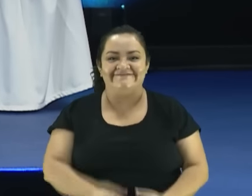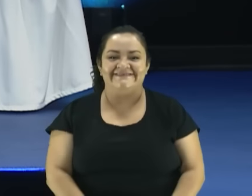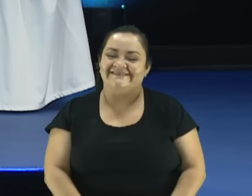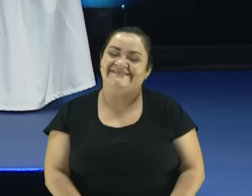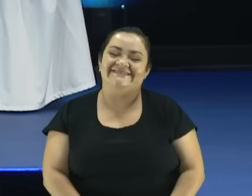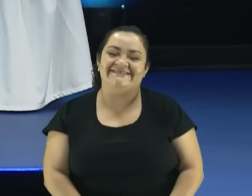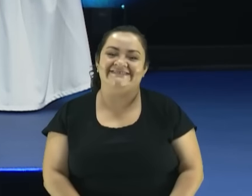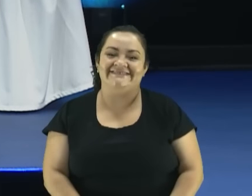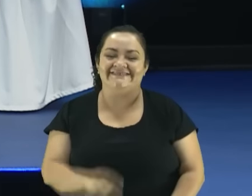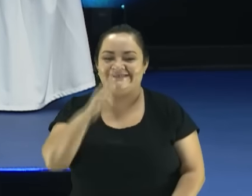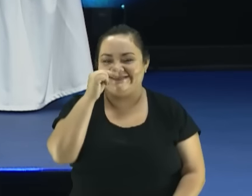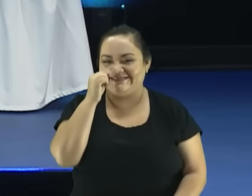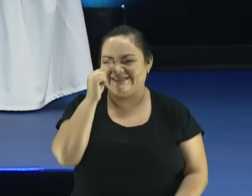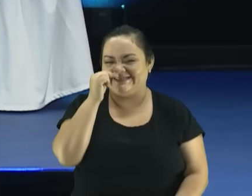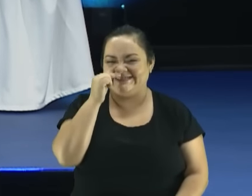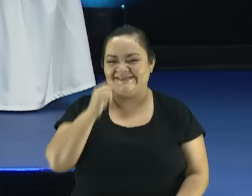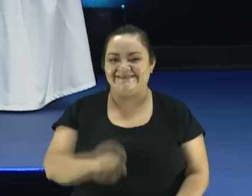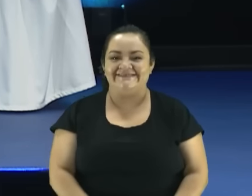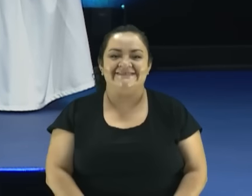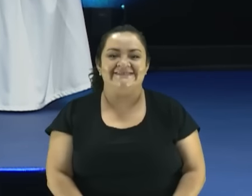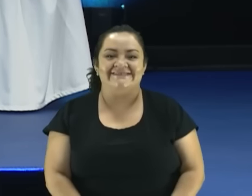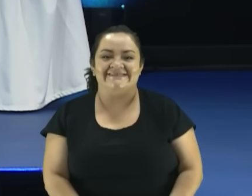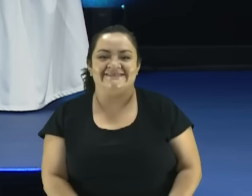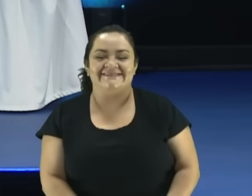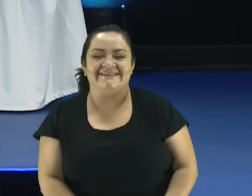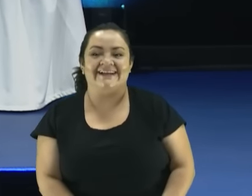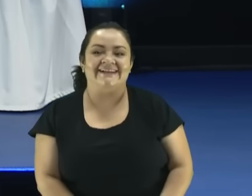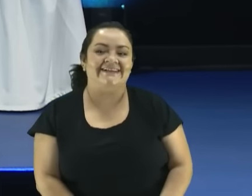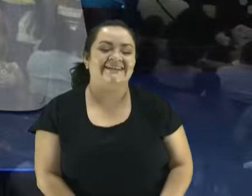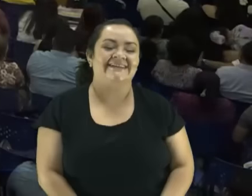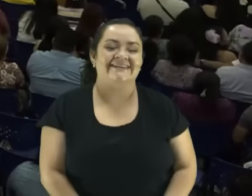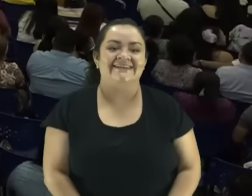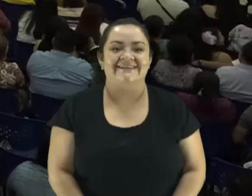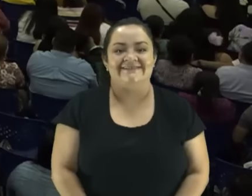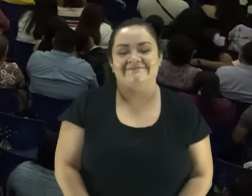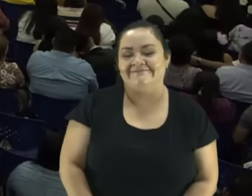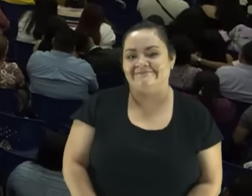pued al regresar Cuarteto salvación canta sensual en el